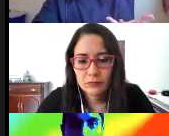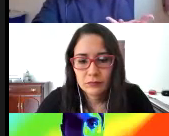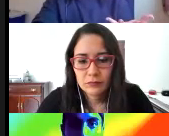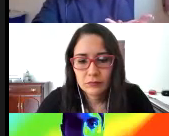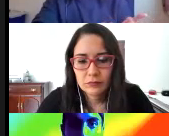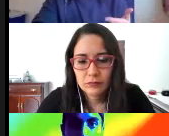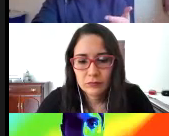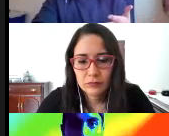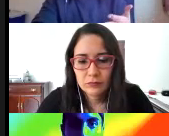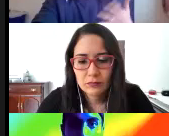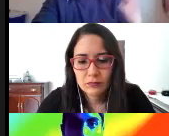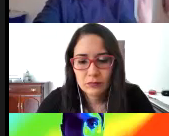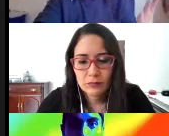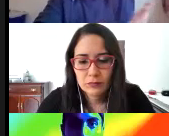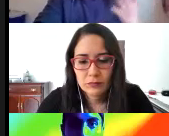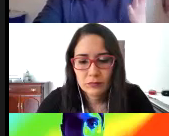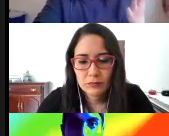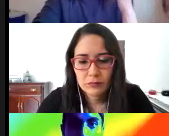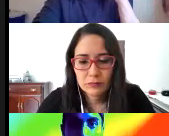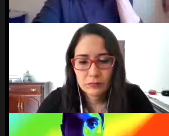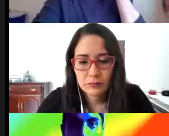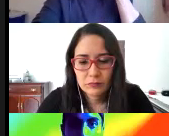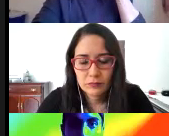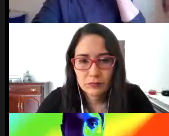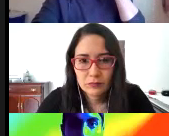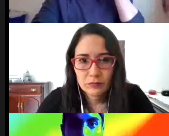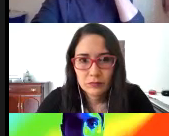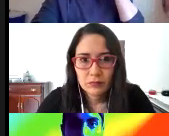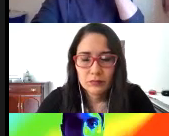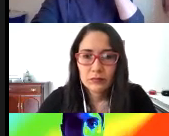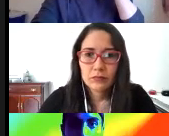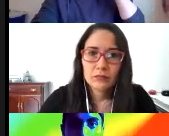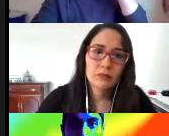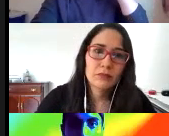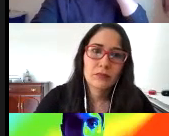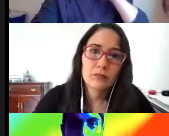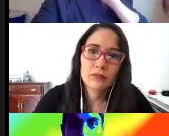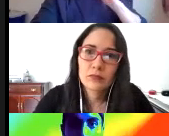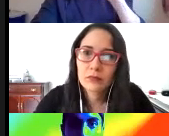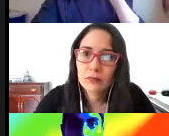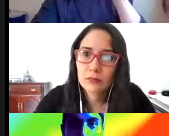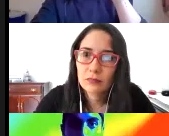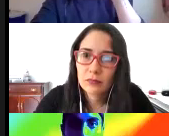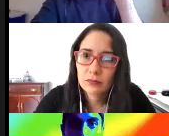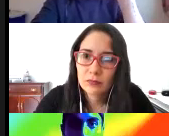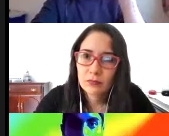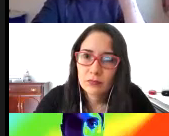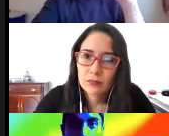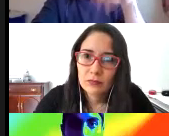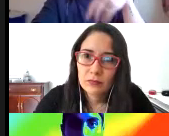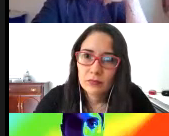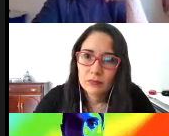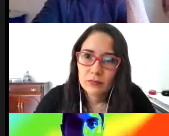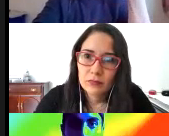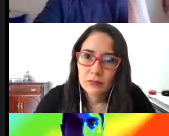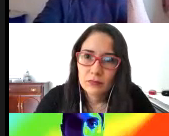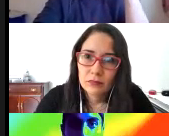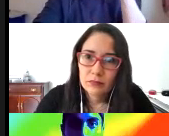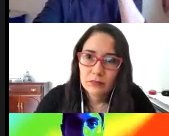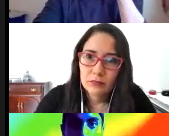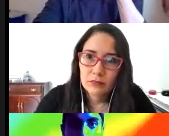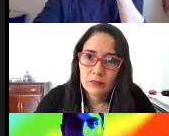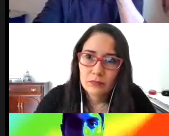ninguna foto que se les pueda demostrar, pero lo que se está haciendo en una pequeña zona